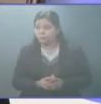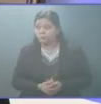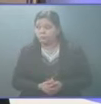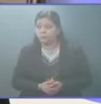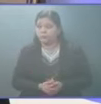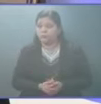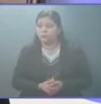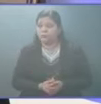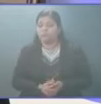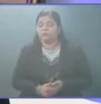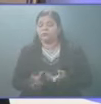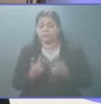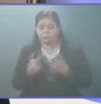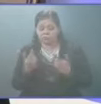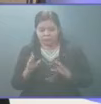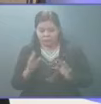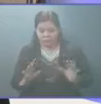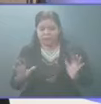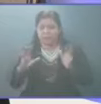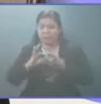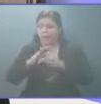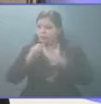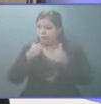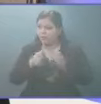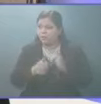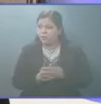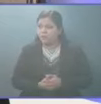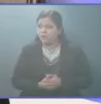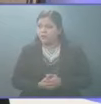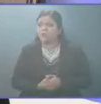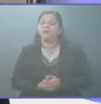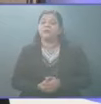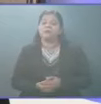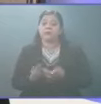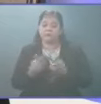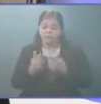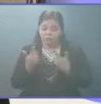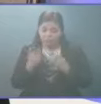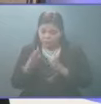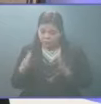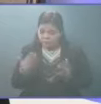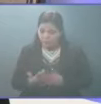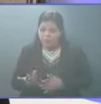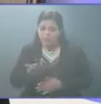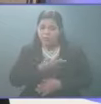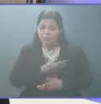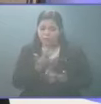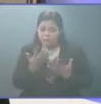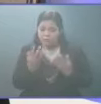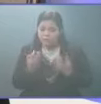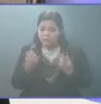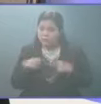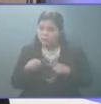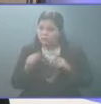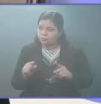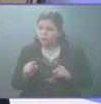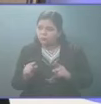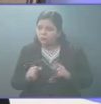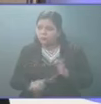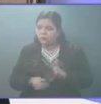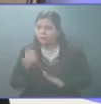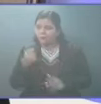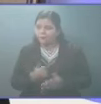infección y pueden haber más complicaciones y por supuesto muerte. Uh-huh. Más o menos la tasa que se maneja aquí en el